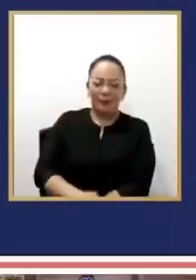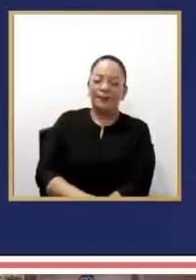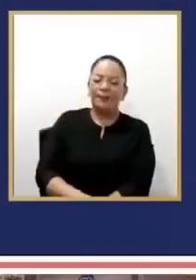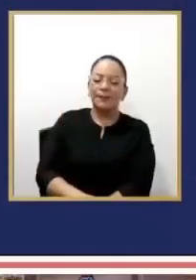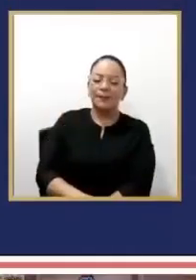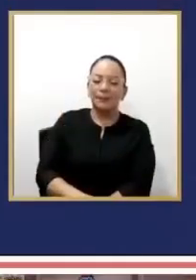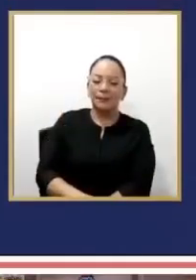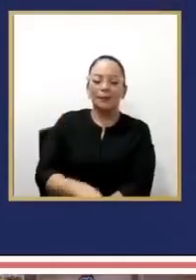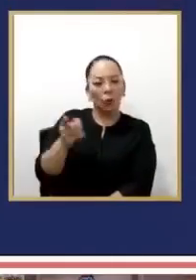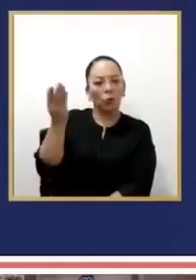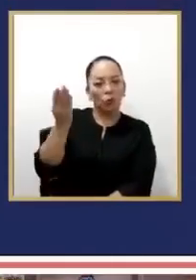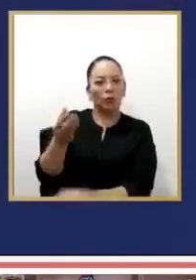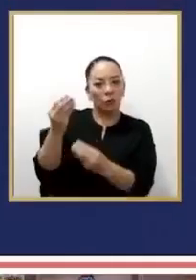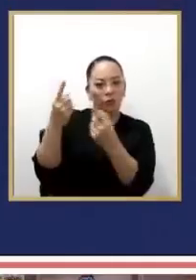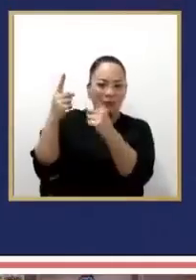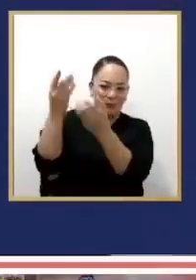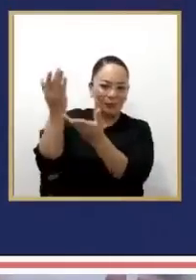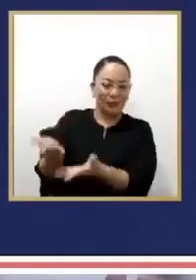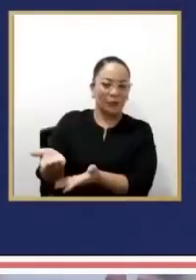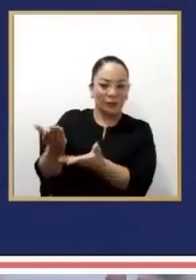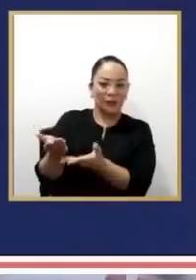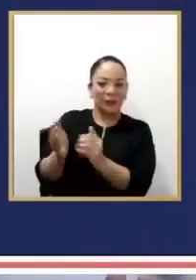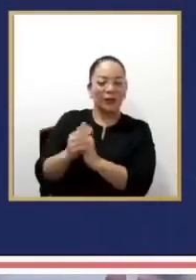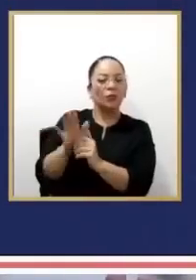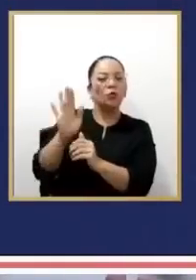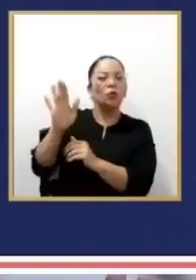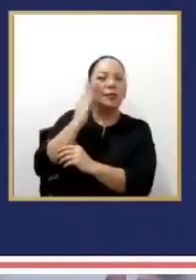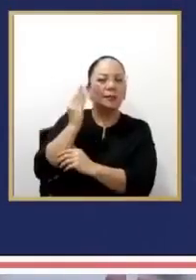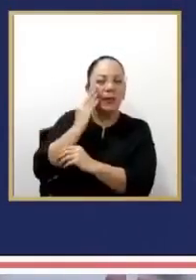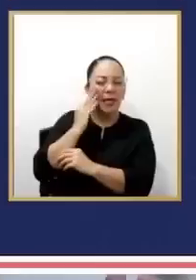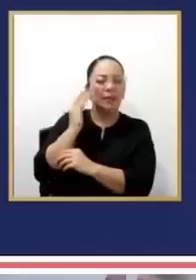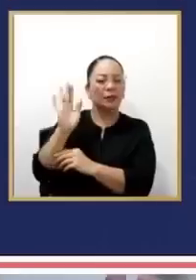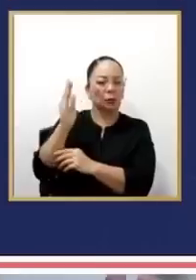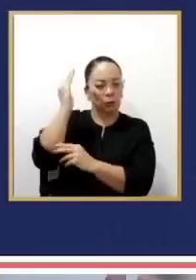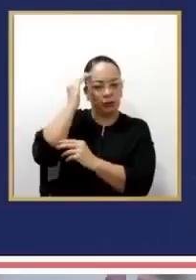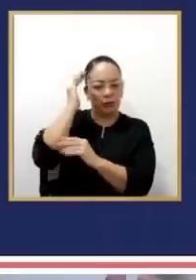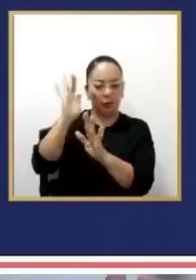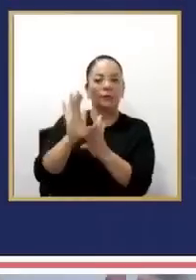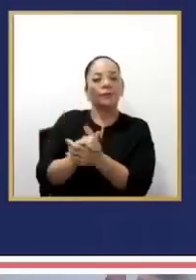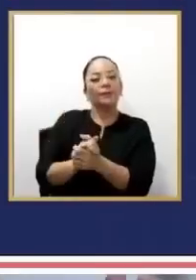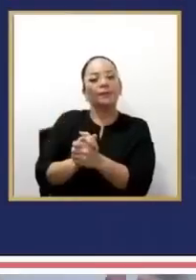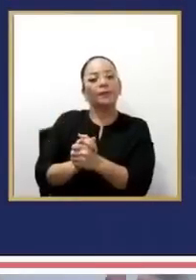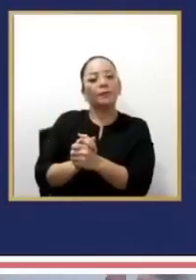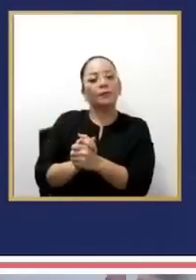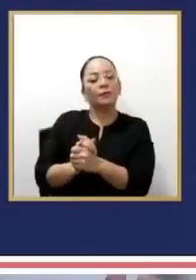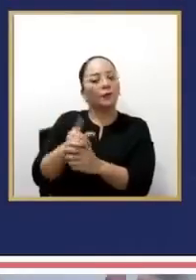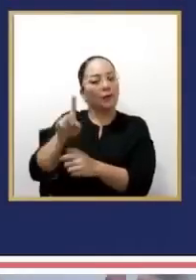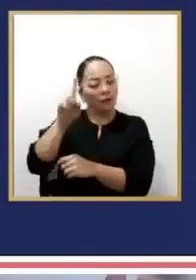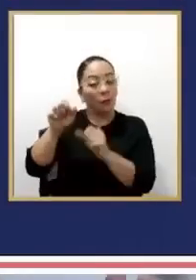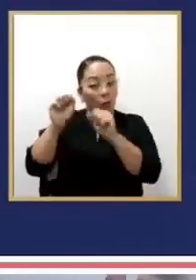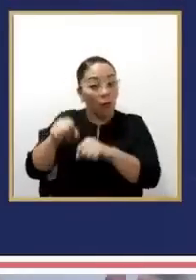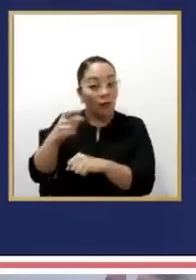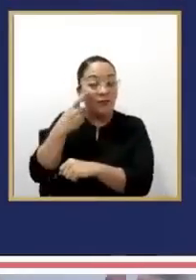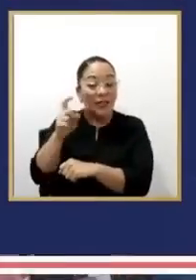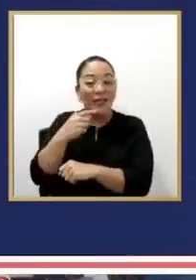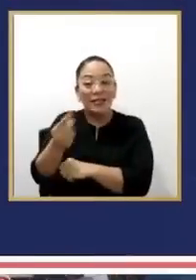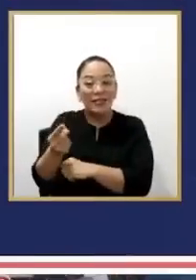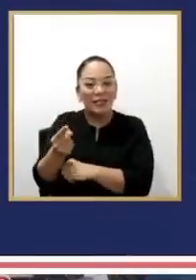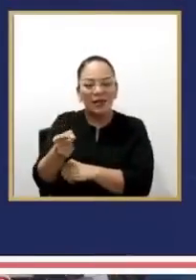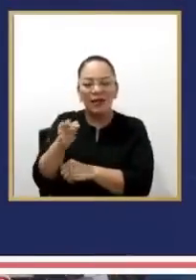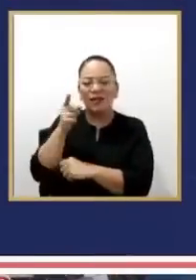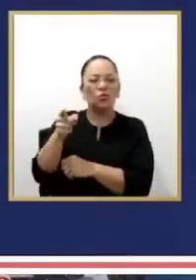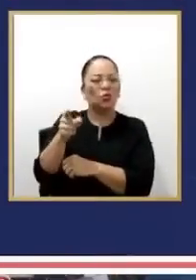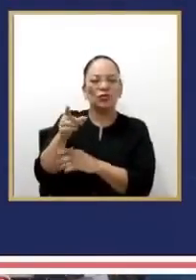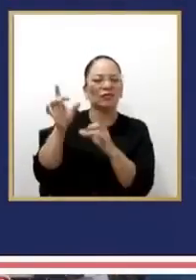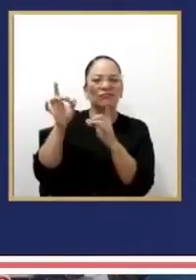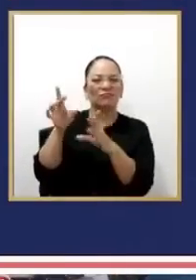muy conocido por su experiencia y conocimiento. ¿Podría la Fiscalía decir, esto es una barrabasada,